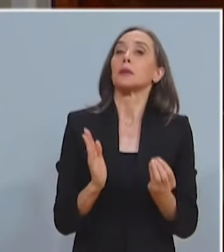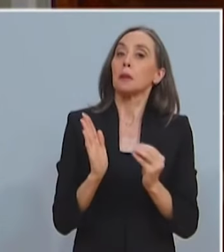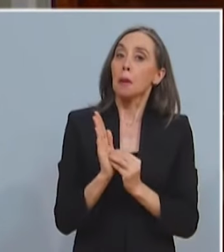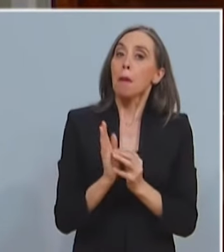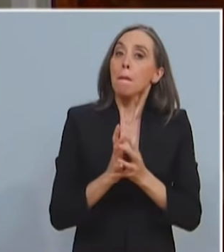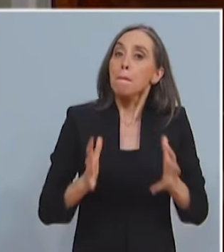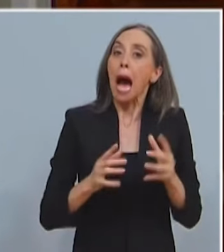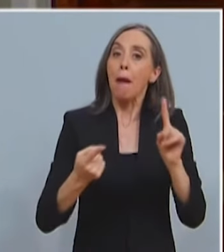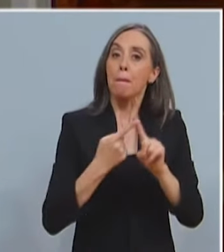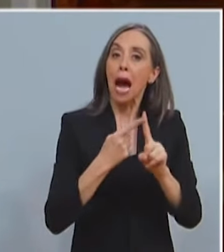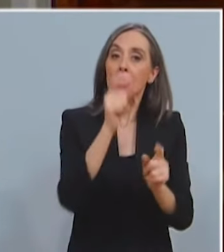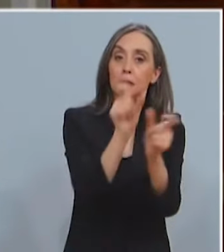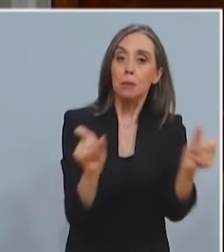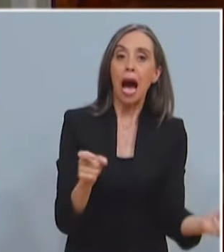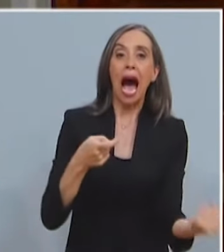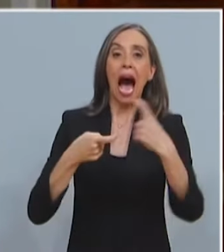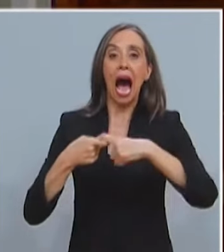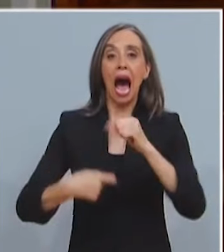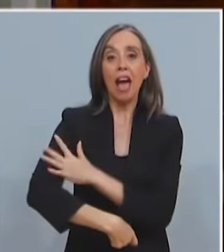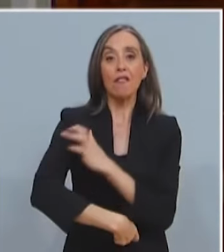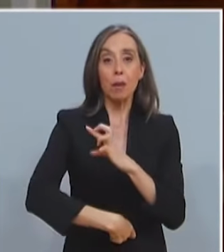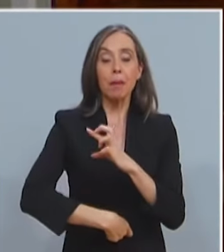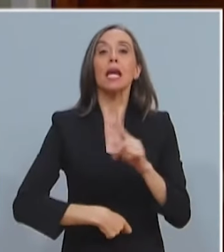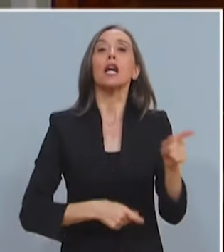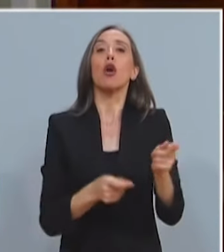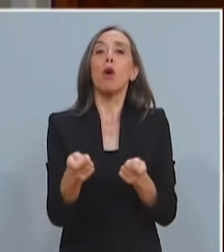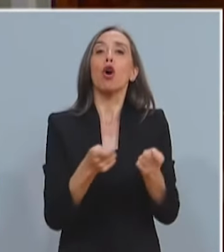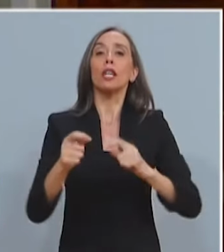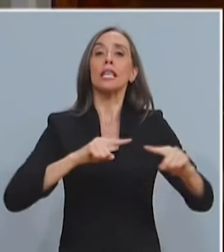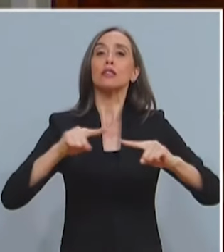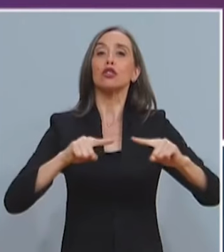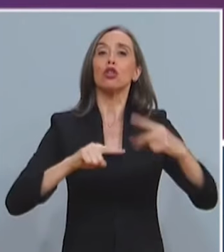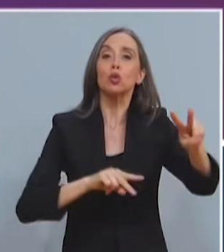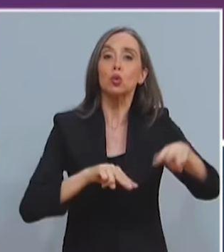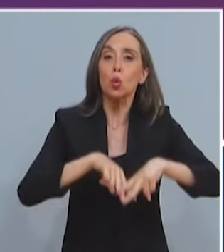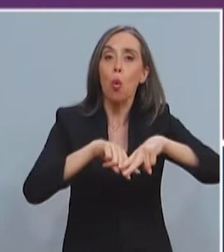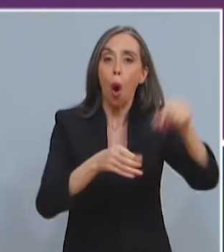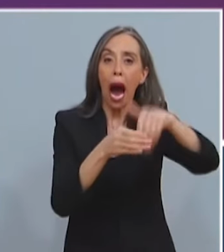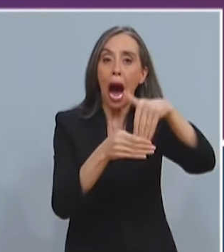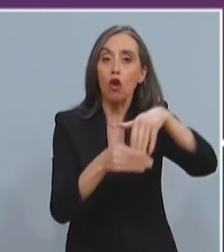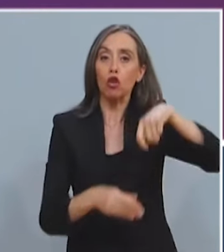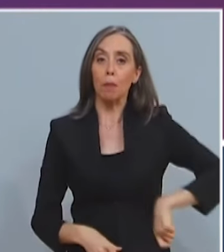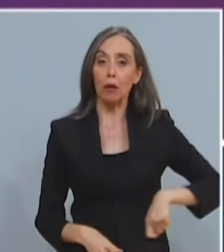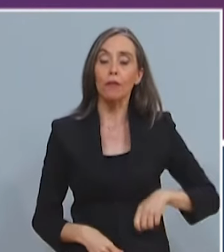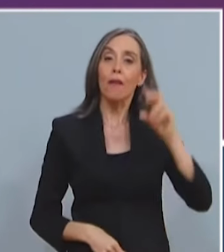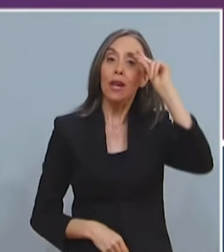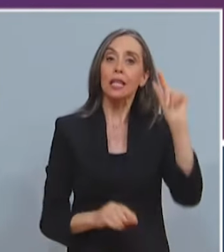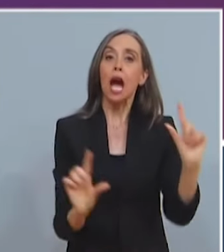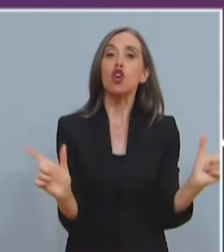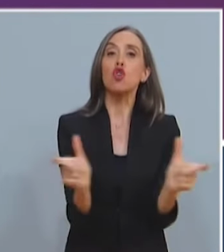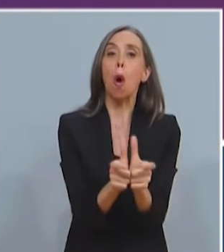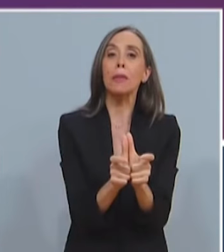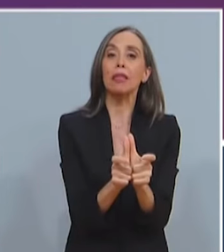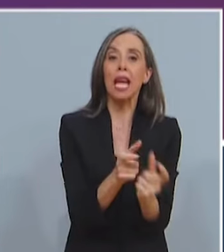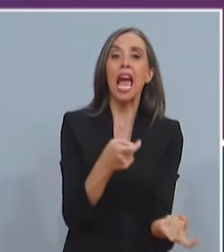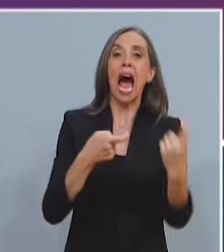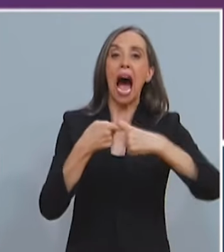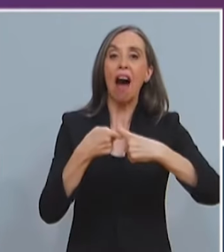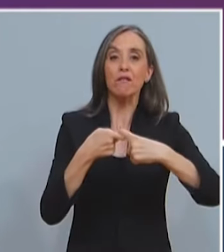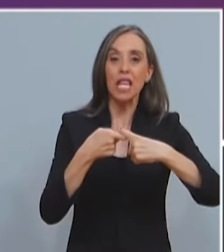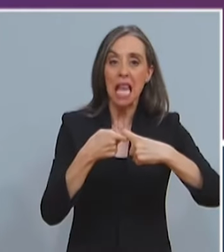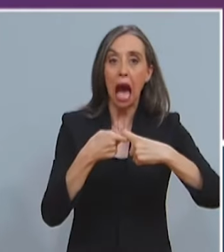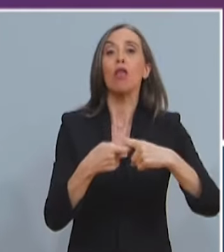participación de los afiliados en la gestión de sus ahorros previsionales a través de la creación de un comité de afiliados a través de